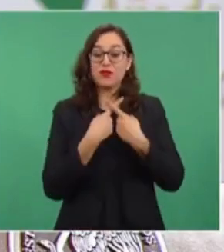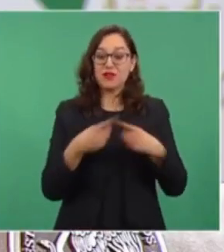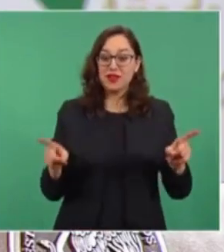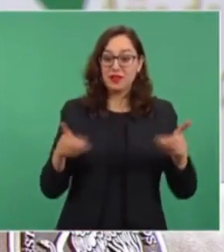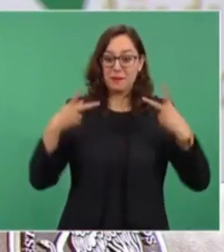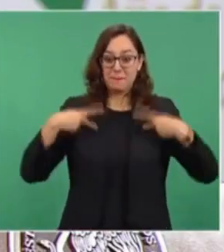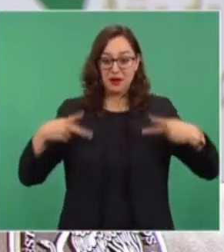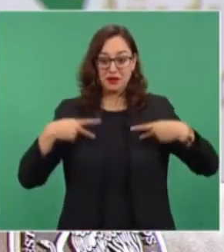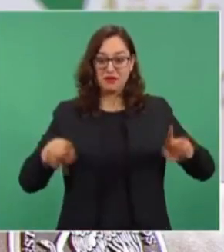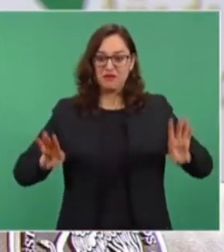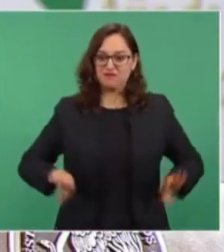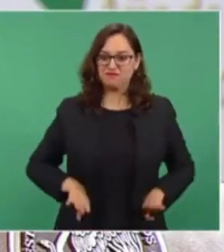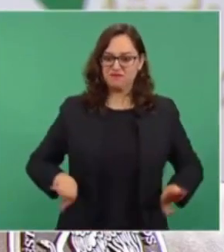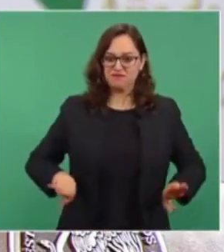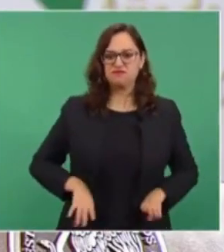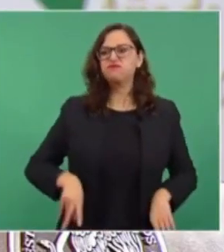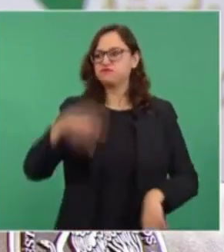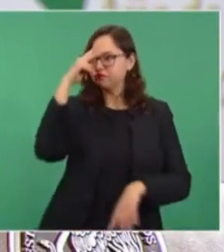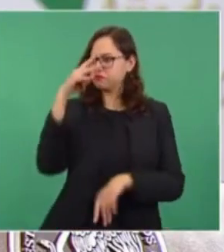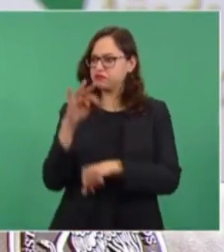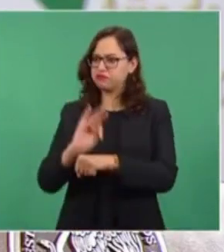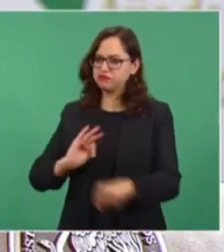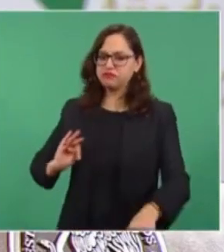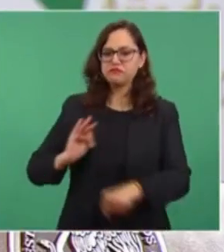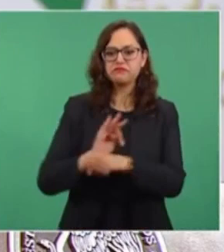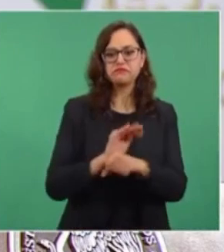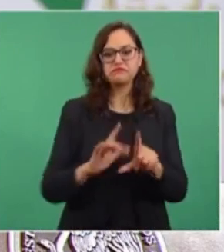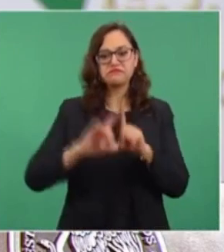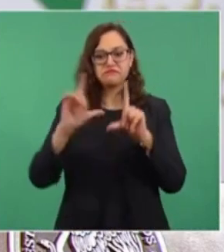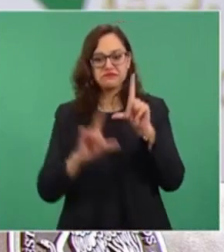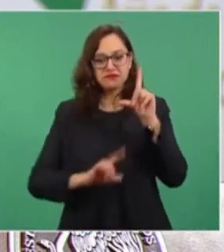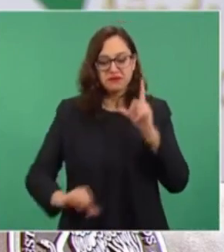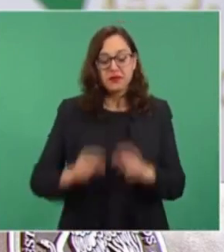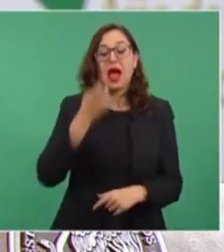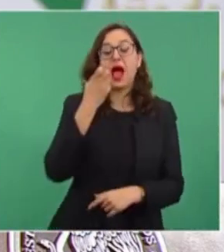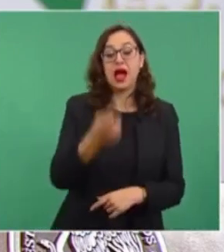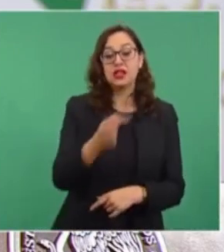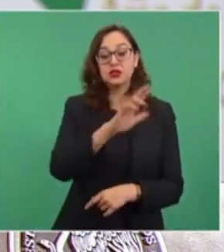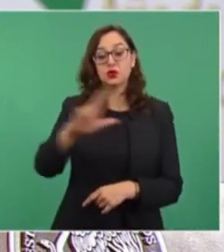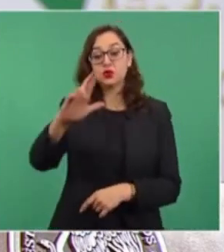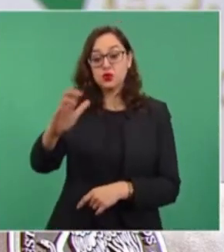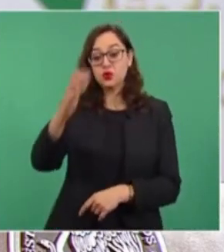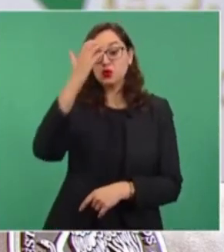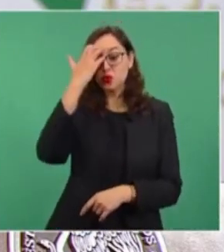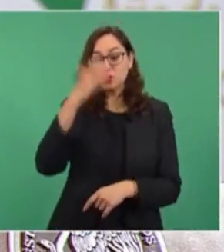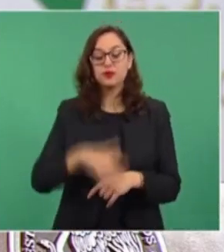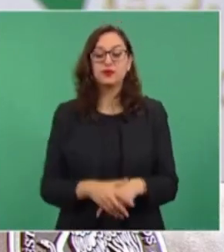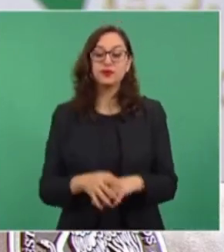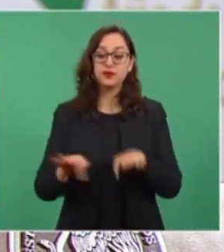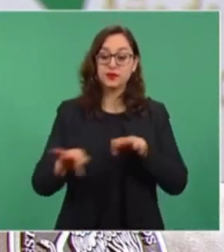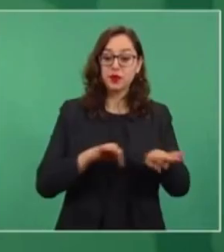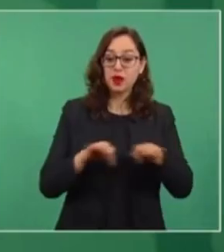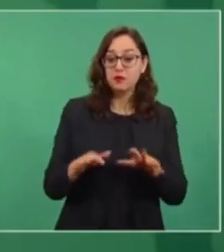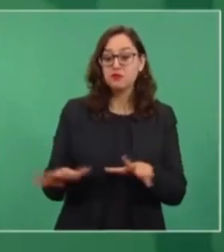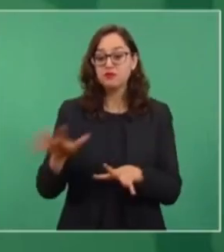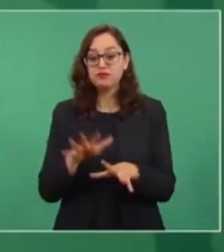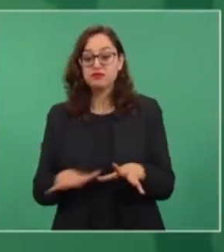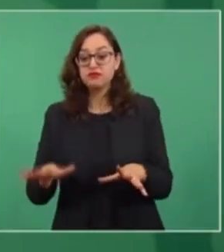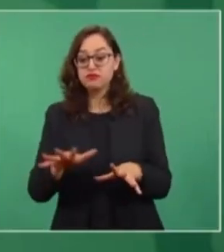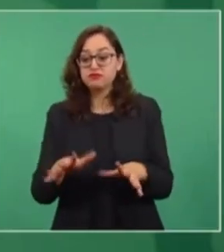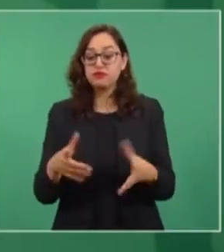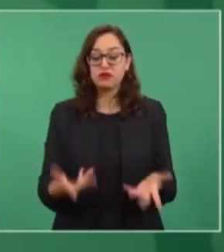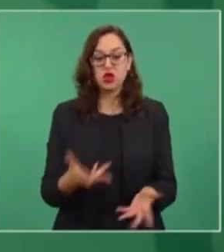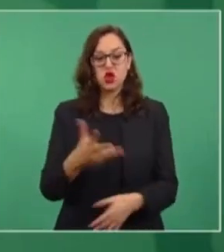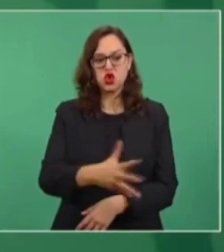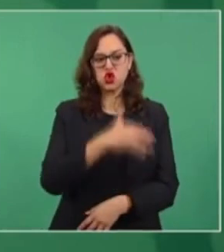en cuerpo y alma por el bienestar de los mexicanos. En el trabajo social y en la corrupción, no está usted solo,